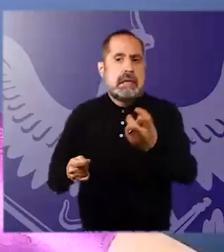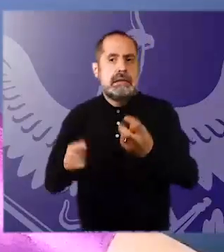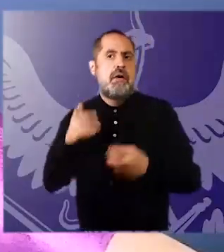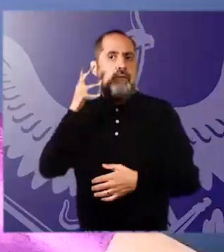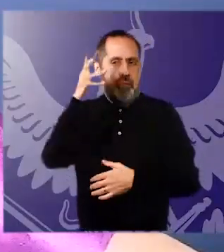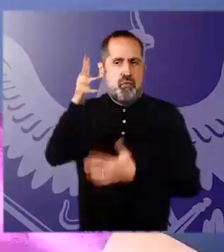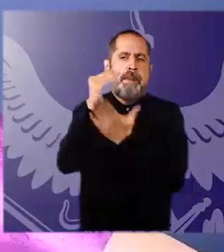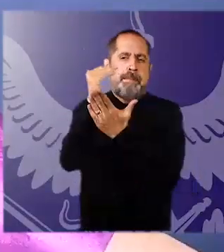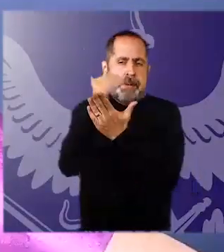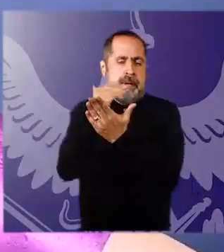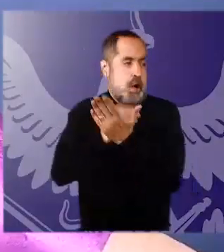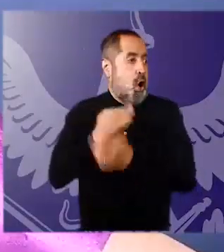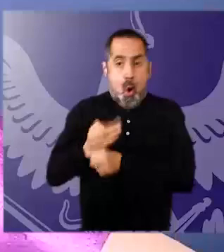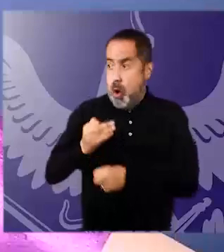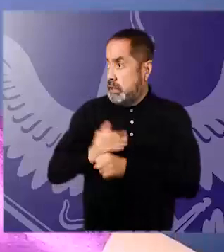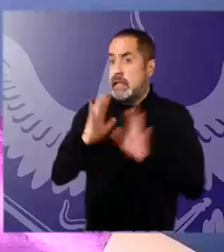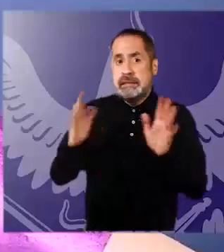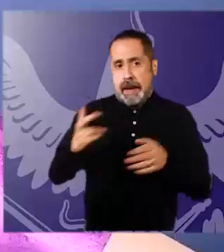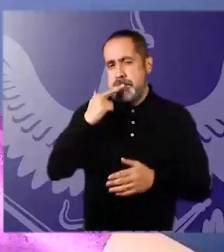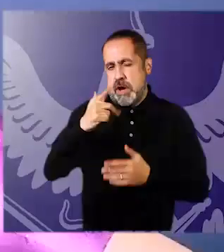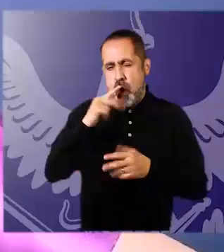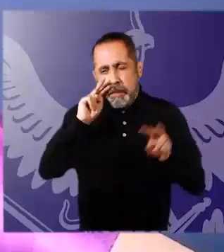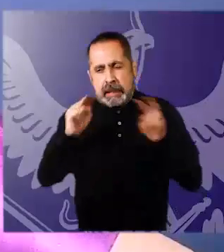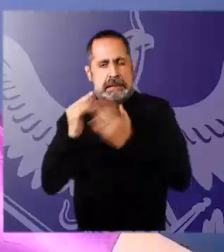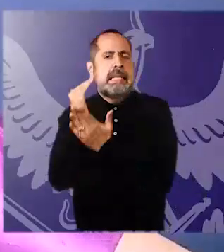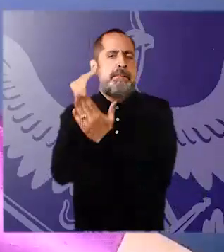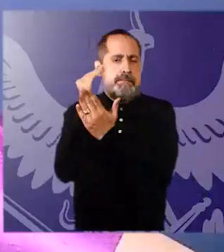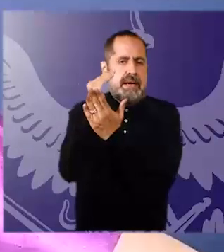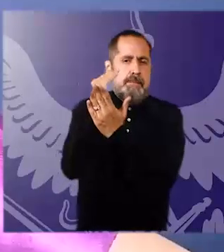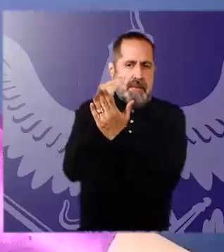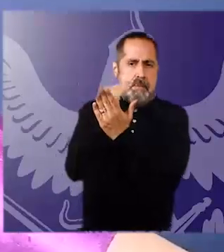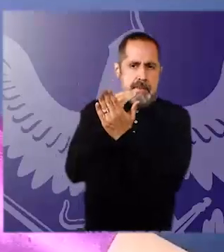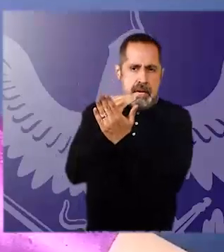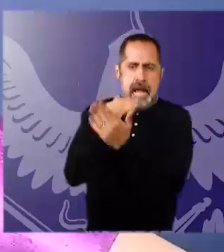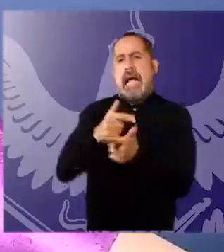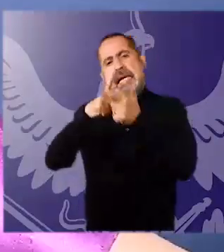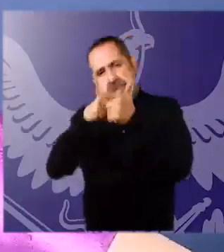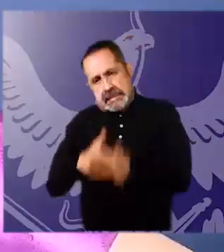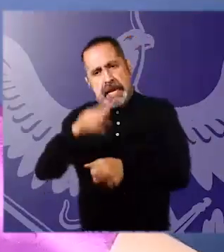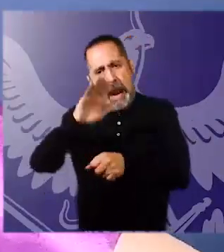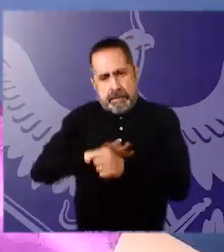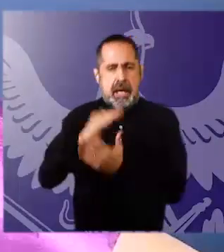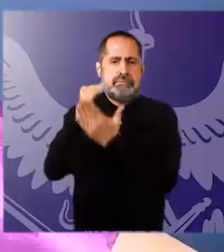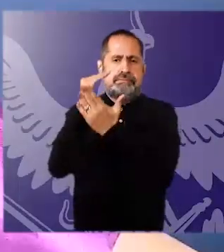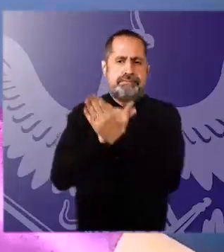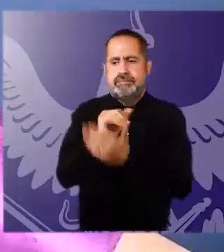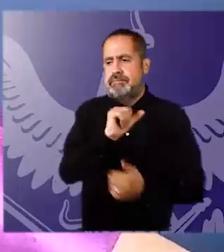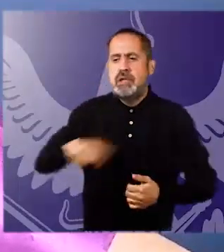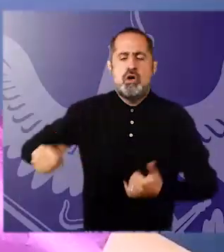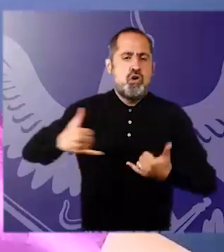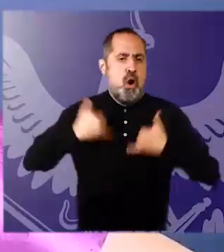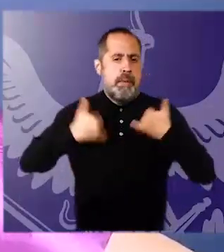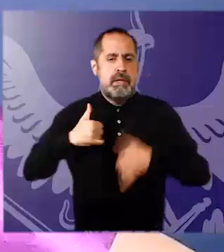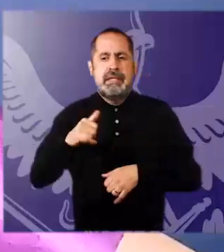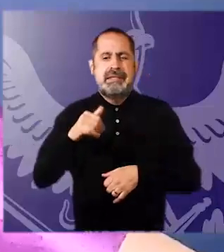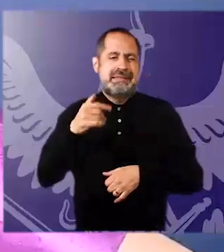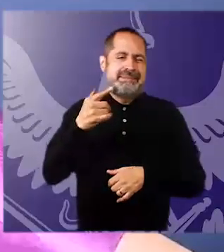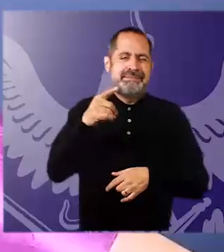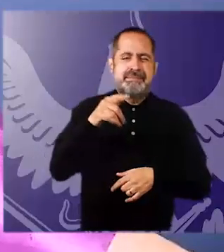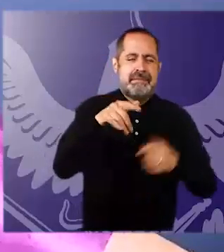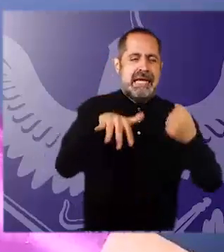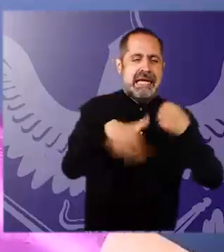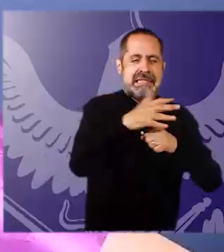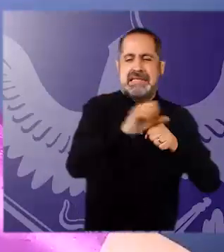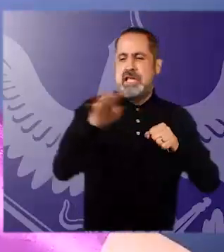seguramente que esta tendencia que ya hemos estado visualizando a la baja del embarazo en adolescentes menores de